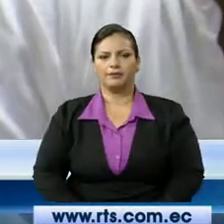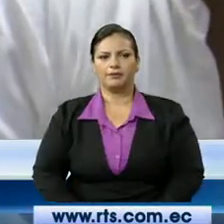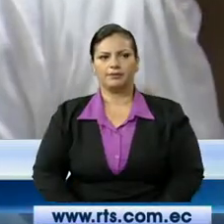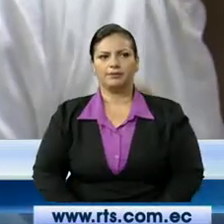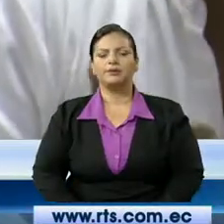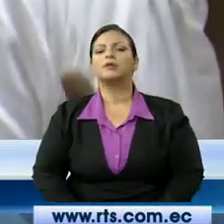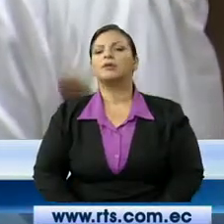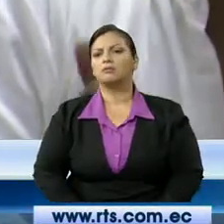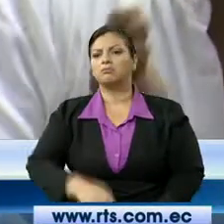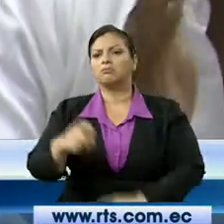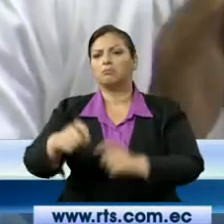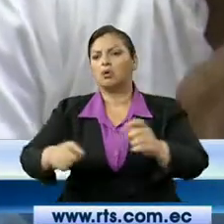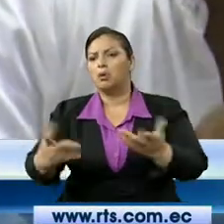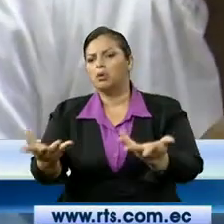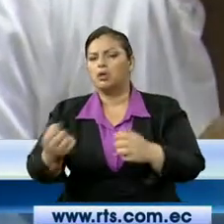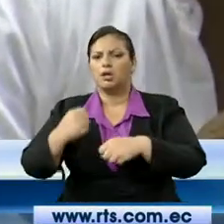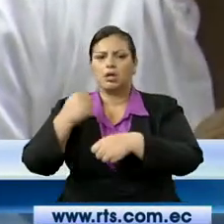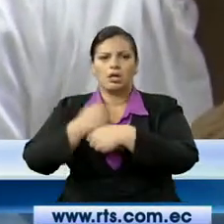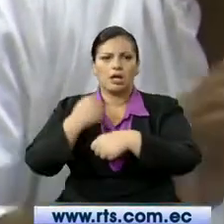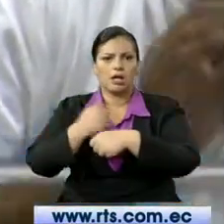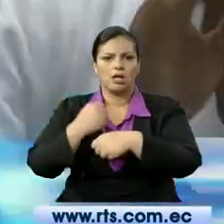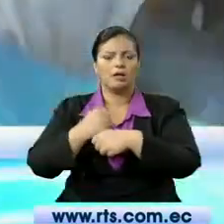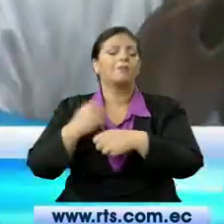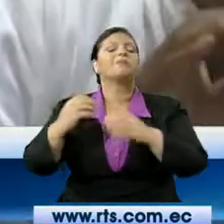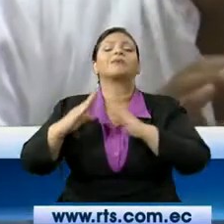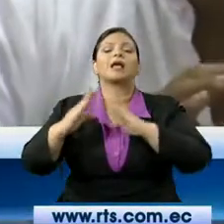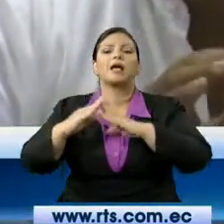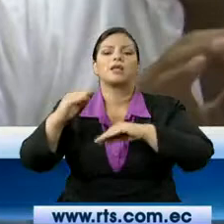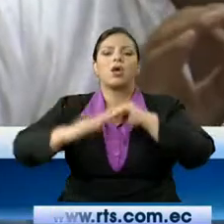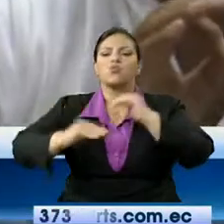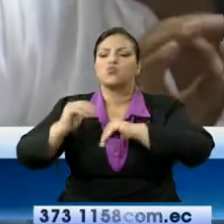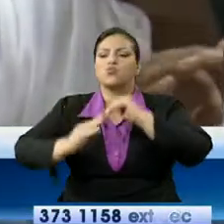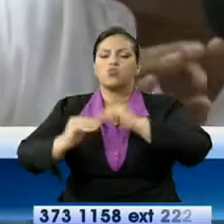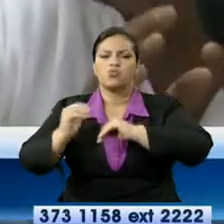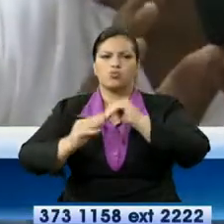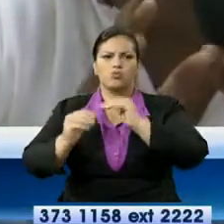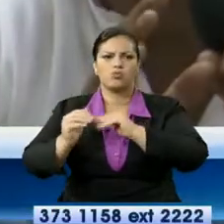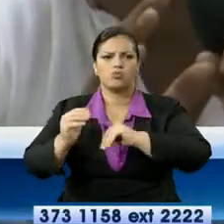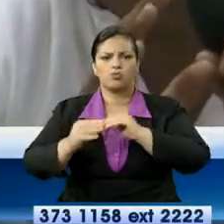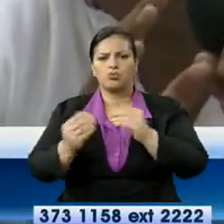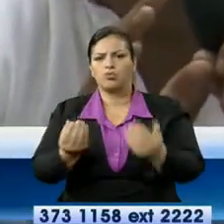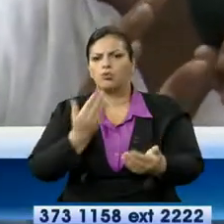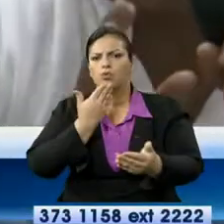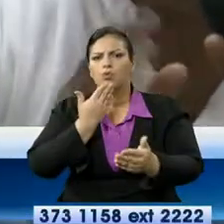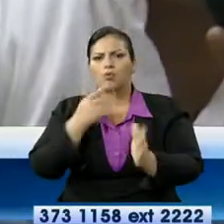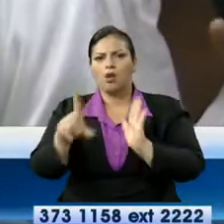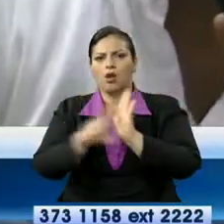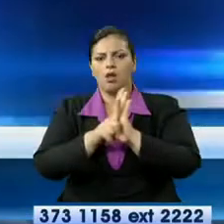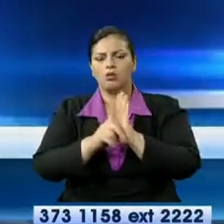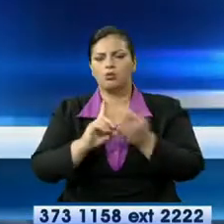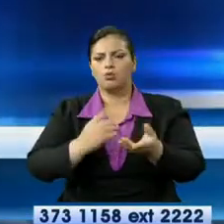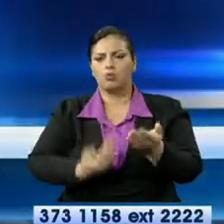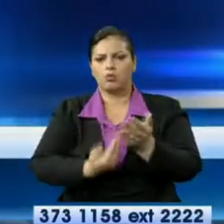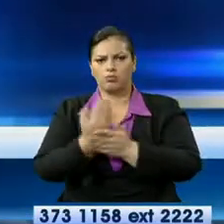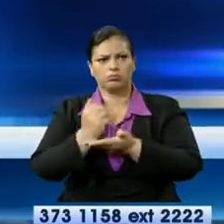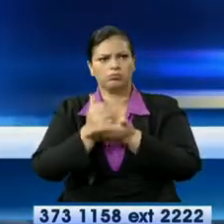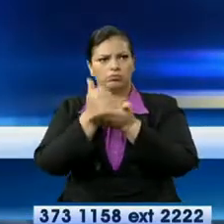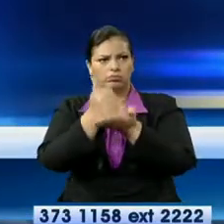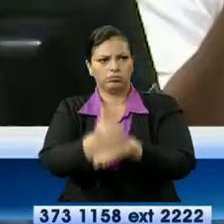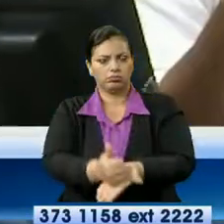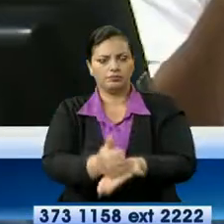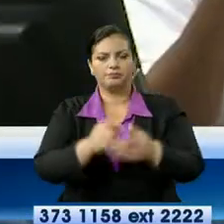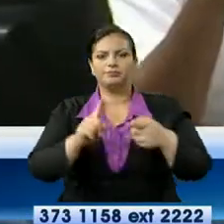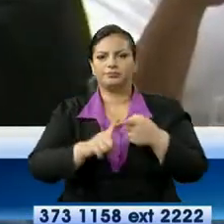y constructor. Cualquier discurso en contrario es pura demagogia, no es técnico, es político. Encaje